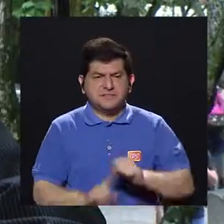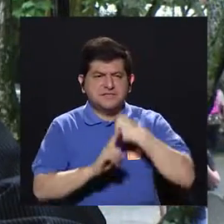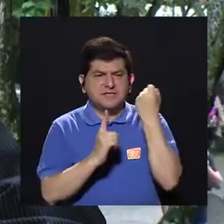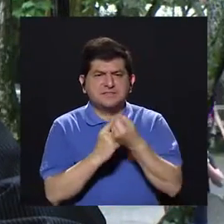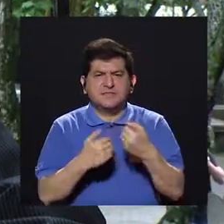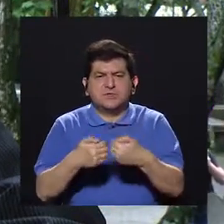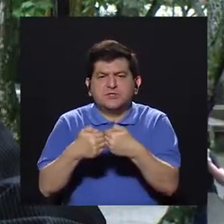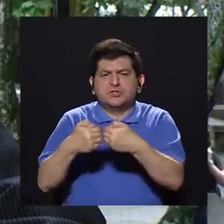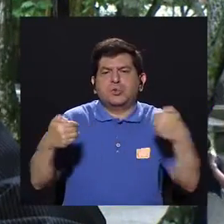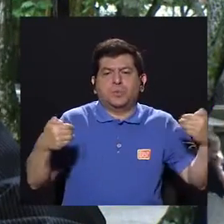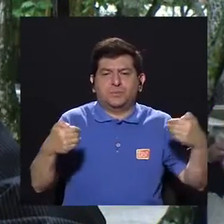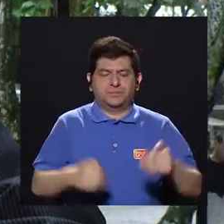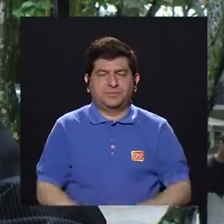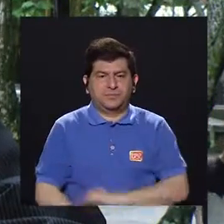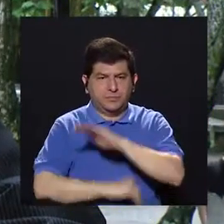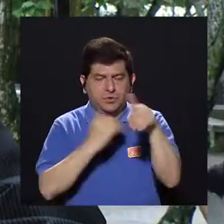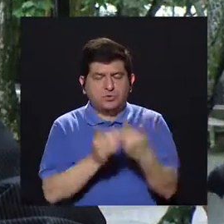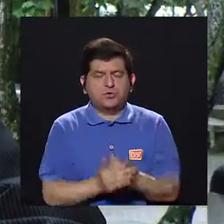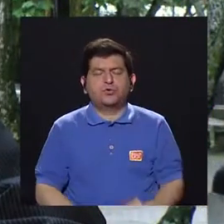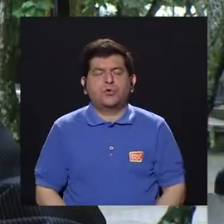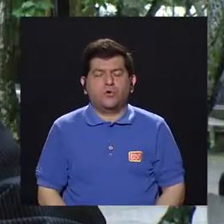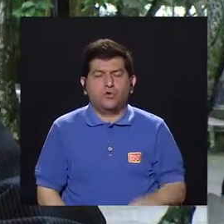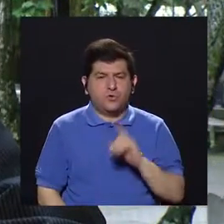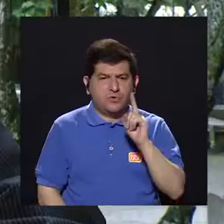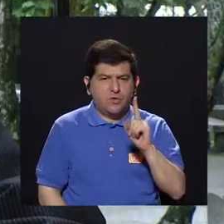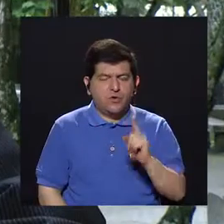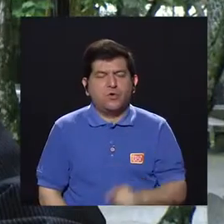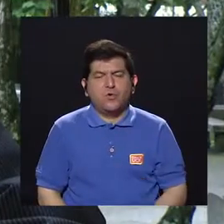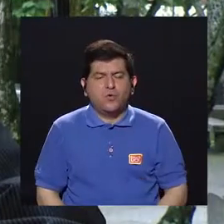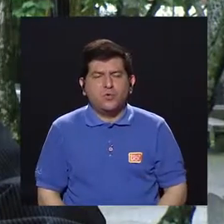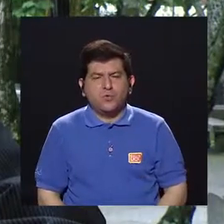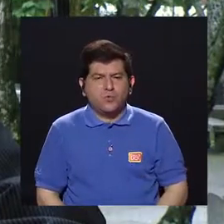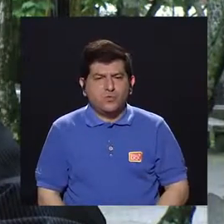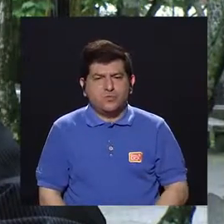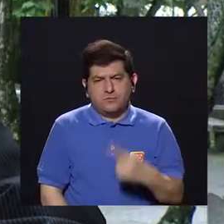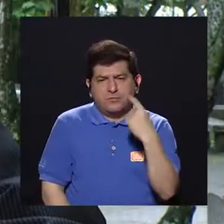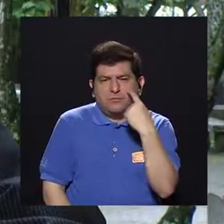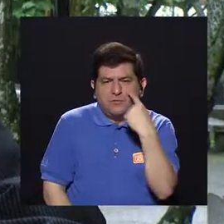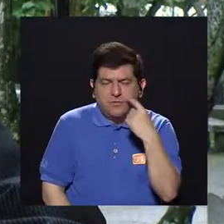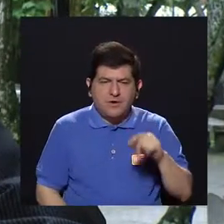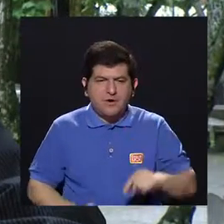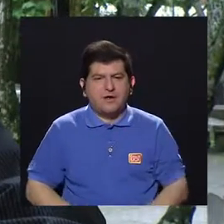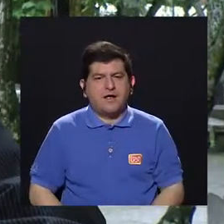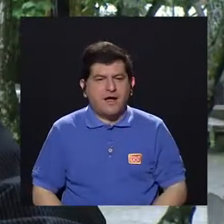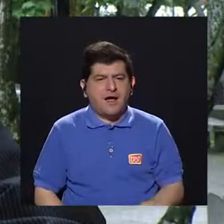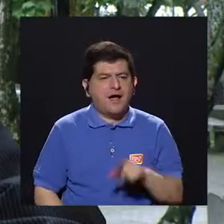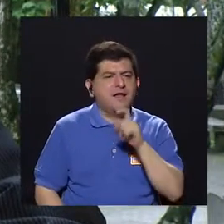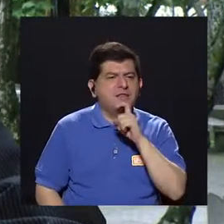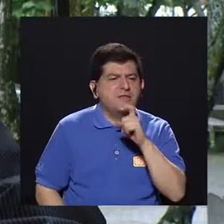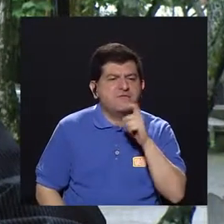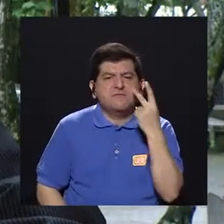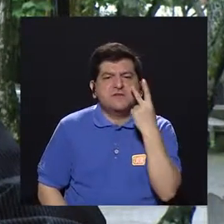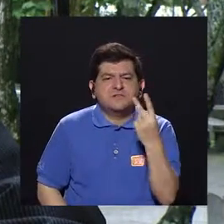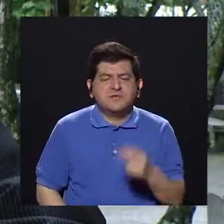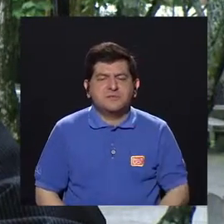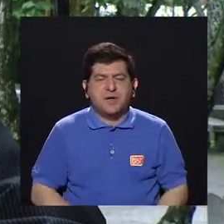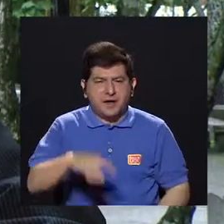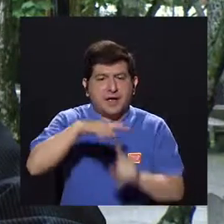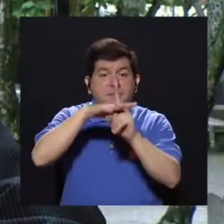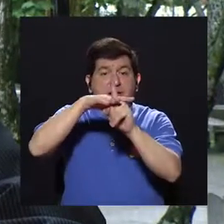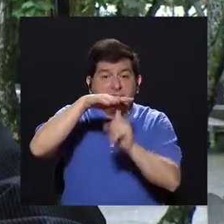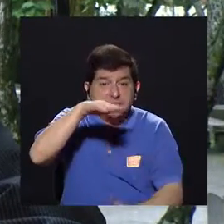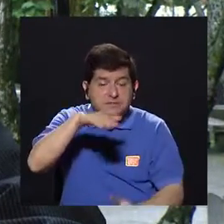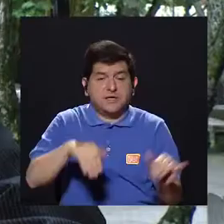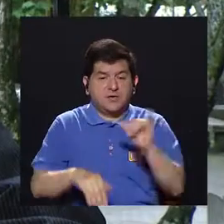un cuadro aislado. ¿Qué significa? Tuvo inflamación del nervio de la vista, le costó ver y se le quitó. Luego pasa el tiempo y